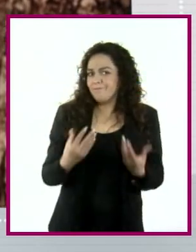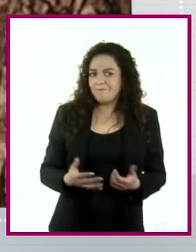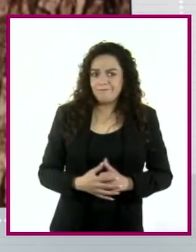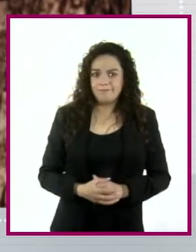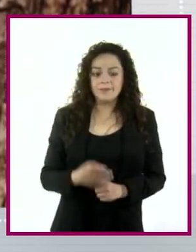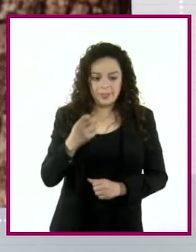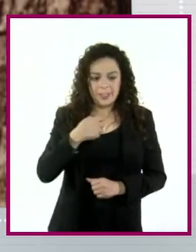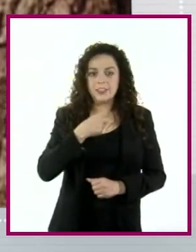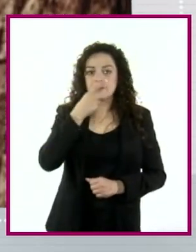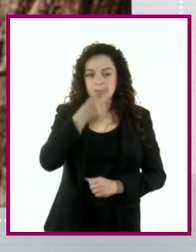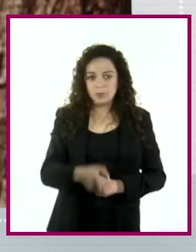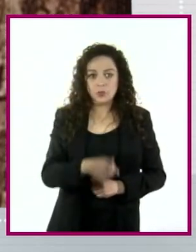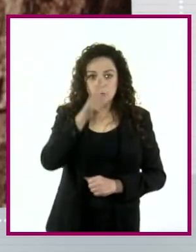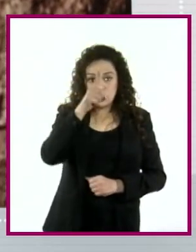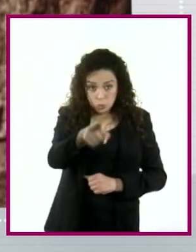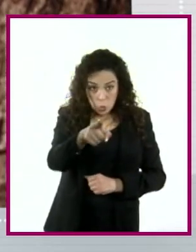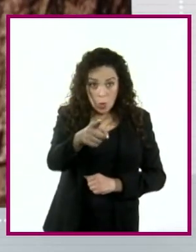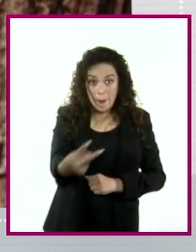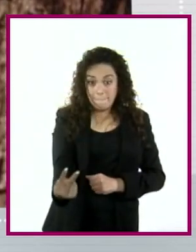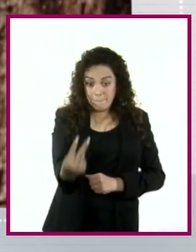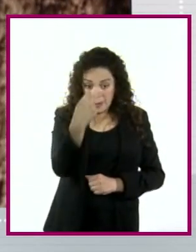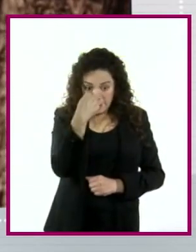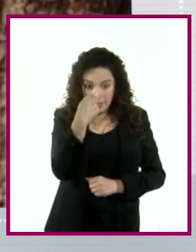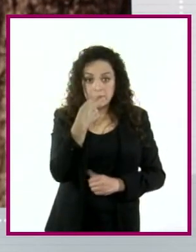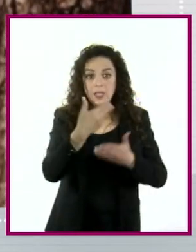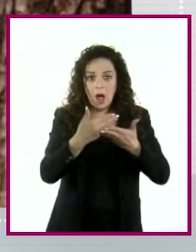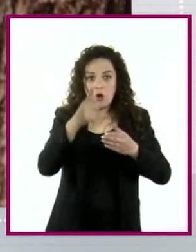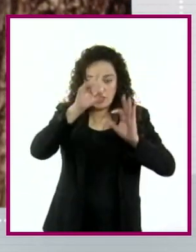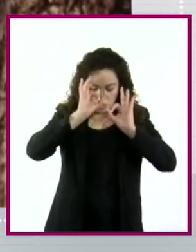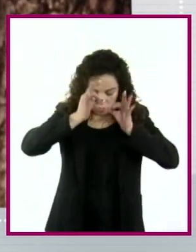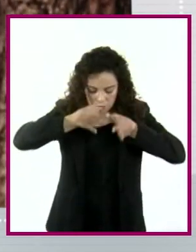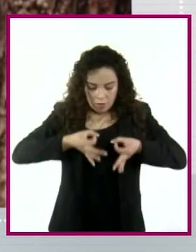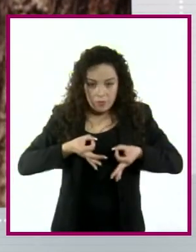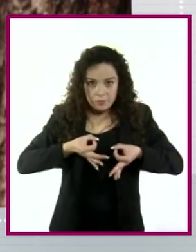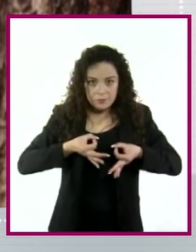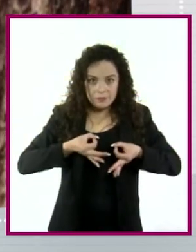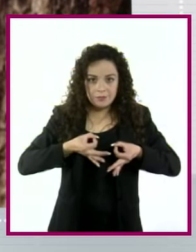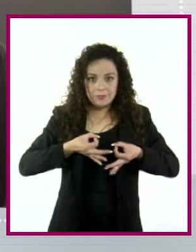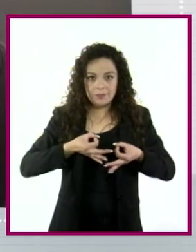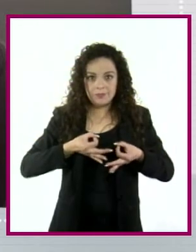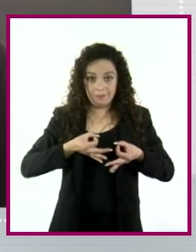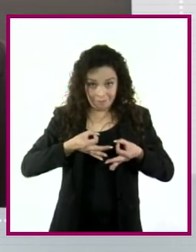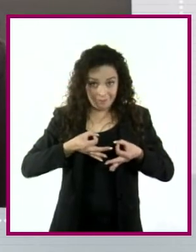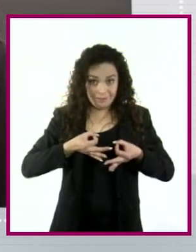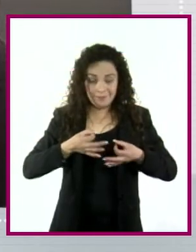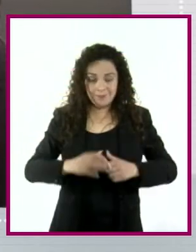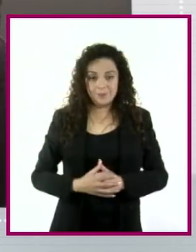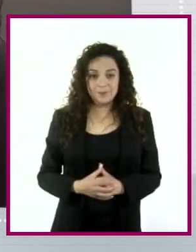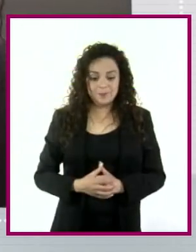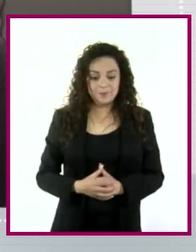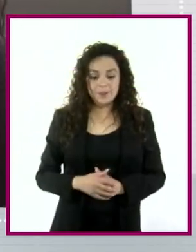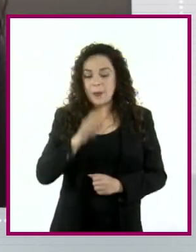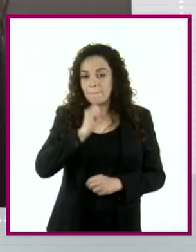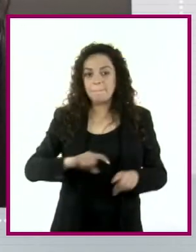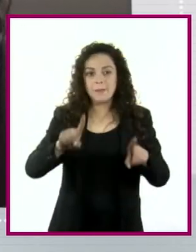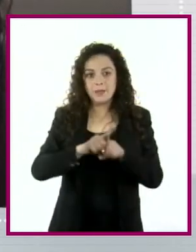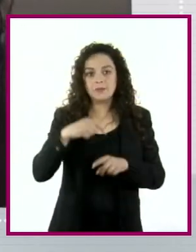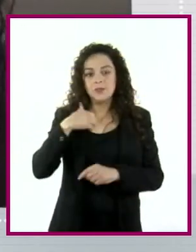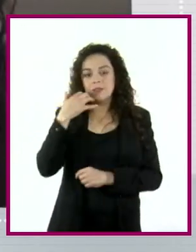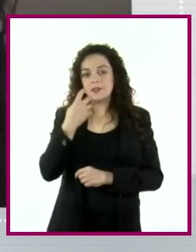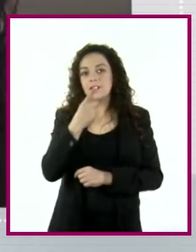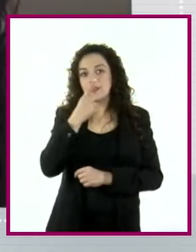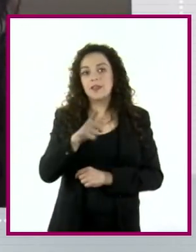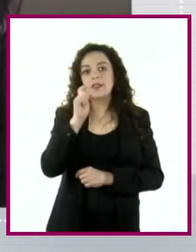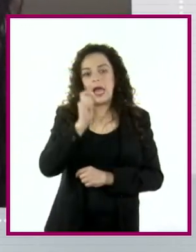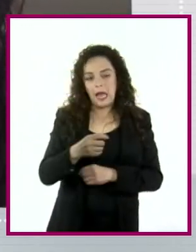eso, mírense en mí, encuéntrense en mí. Y también quiero que tomen esta